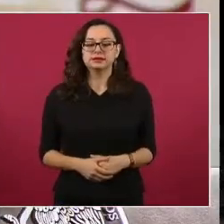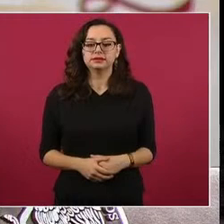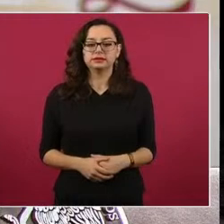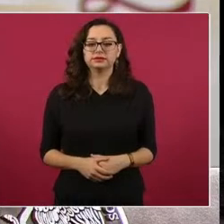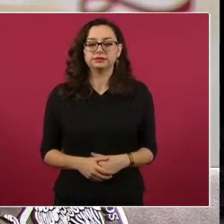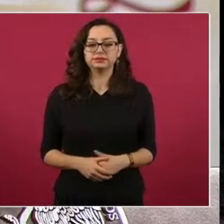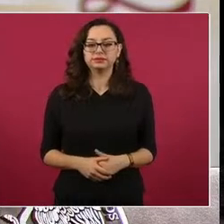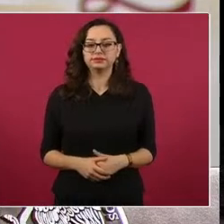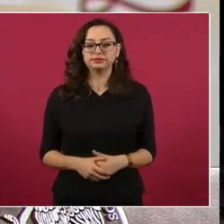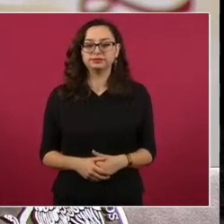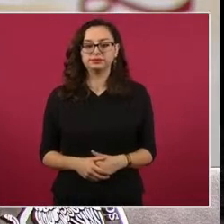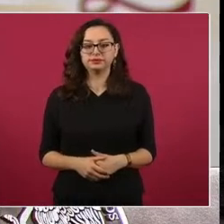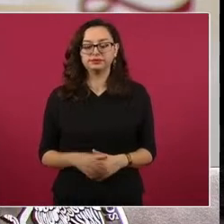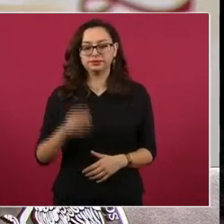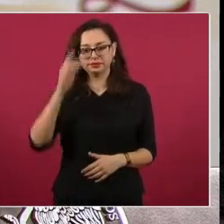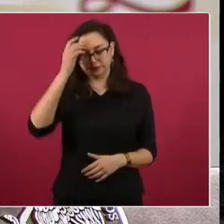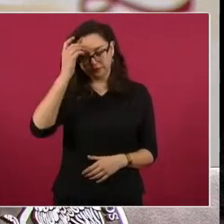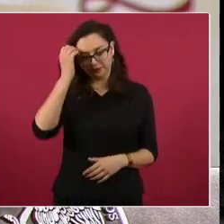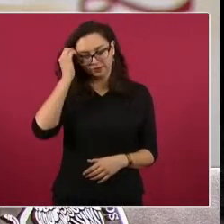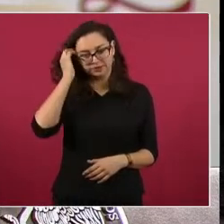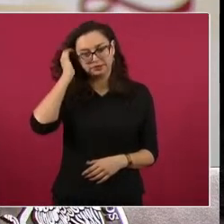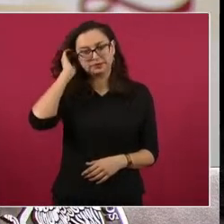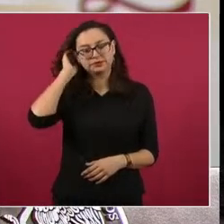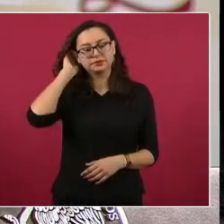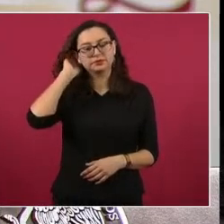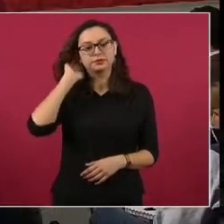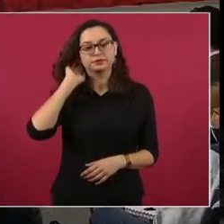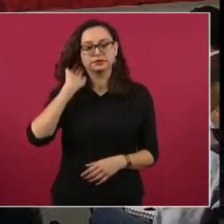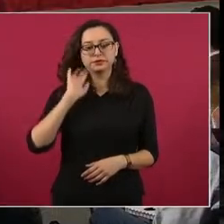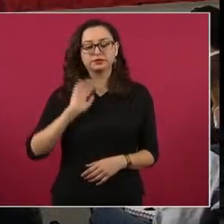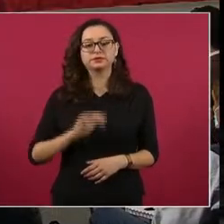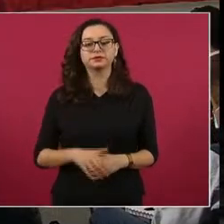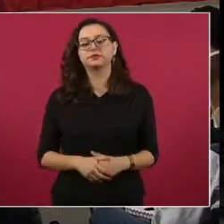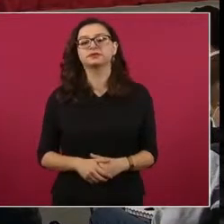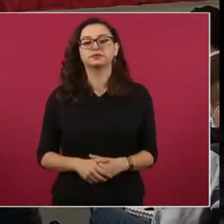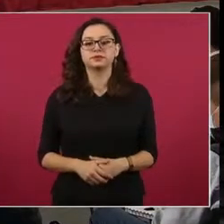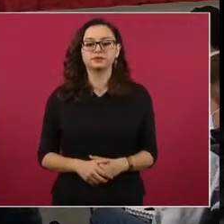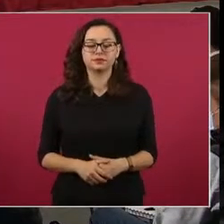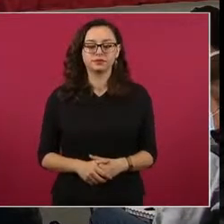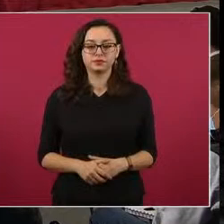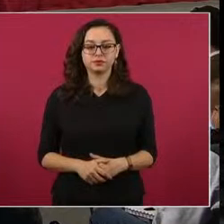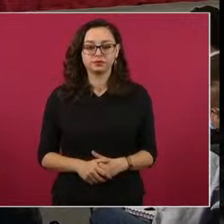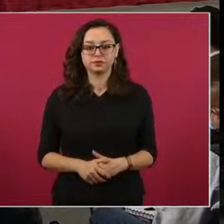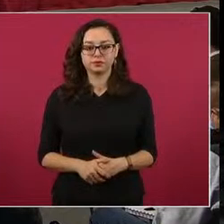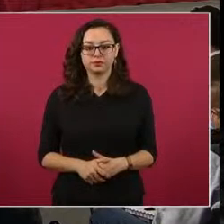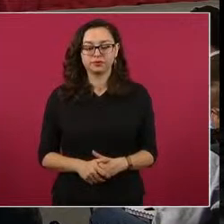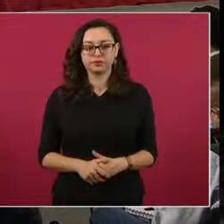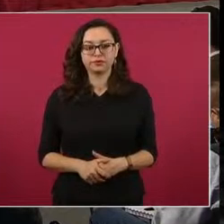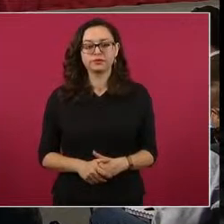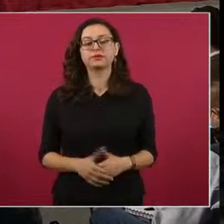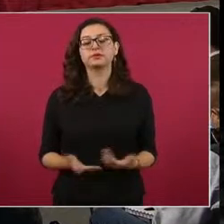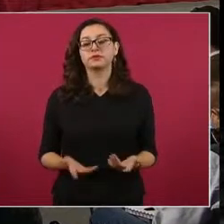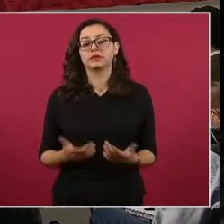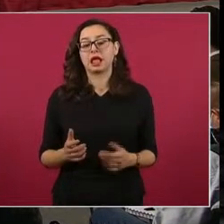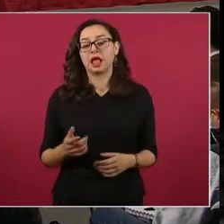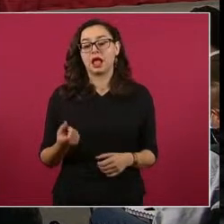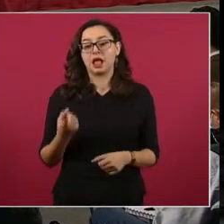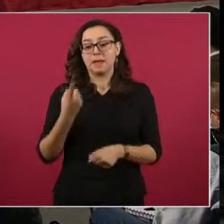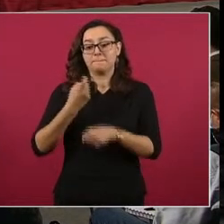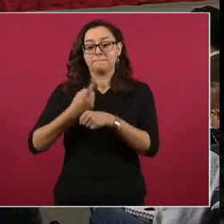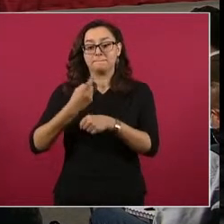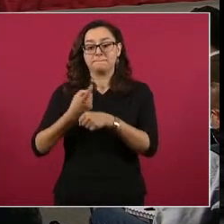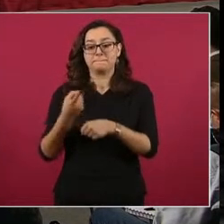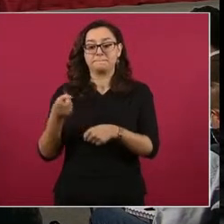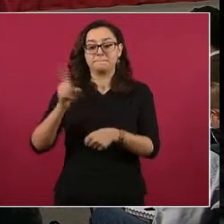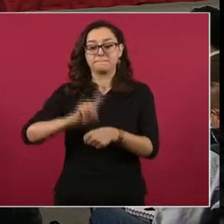también el primer día estuvimos con siete bombas de extracción y ya escuchamos